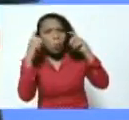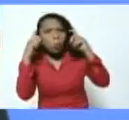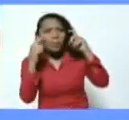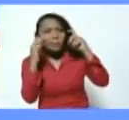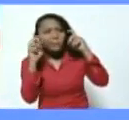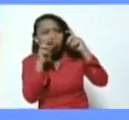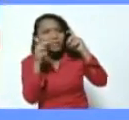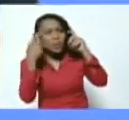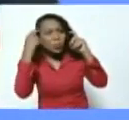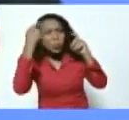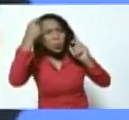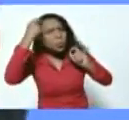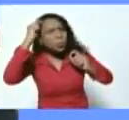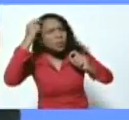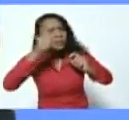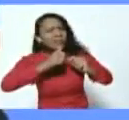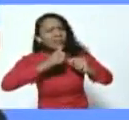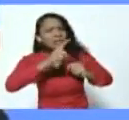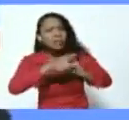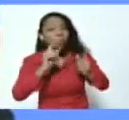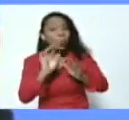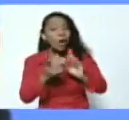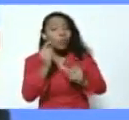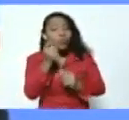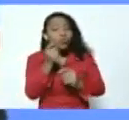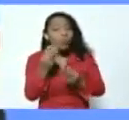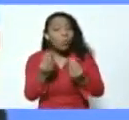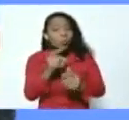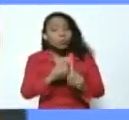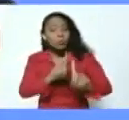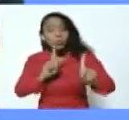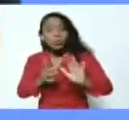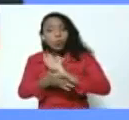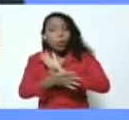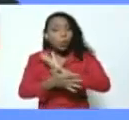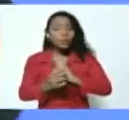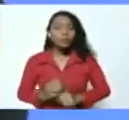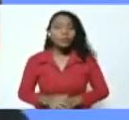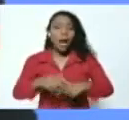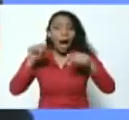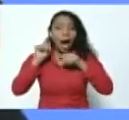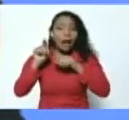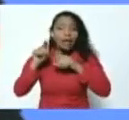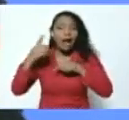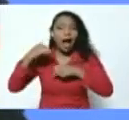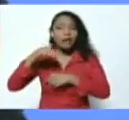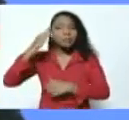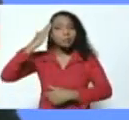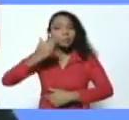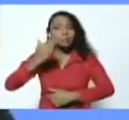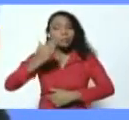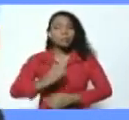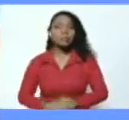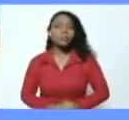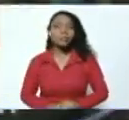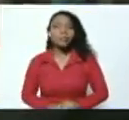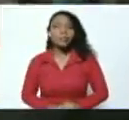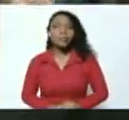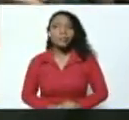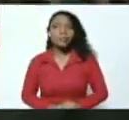Sobre todo los que están un poco más alejados y alejadas. Por aquí está la comandante Nidia.